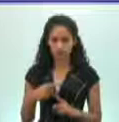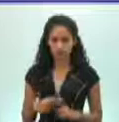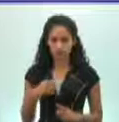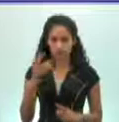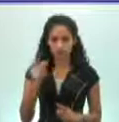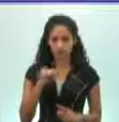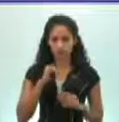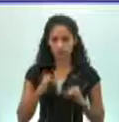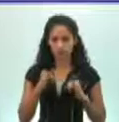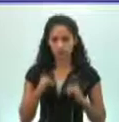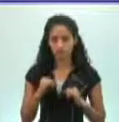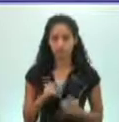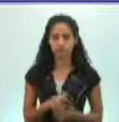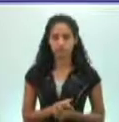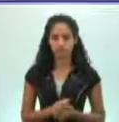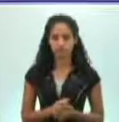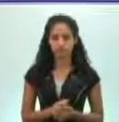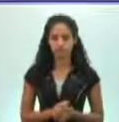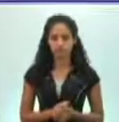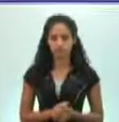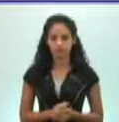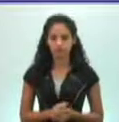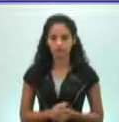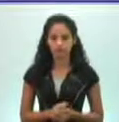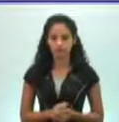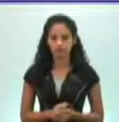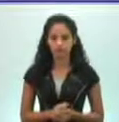los datos que nos presentan.